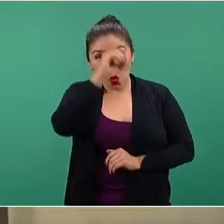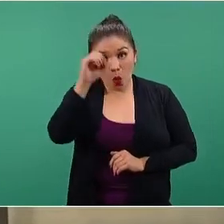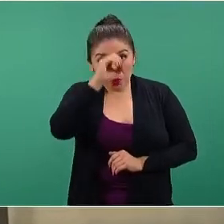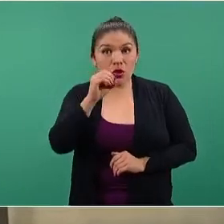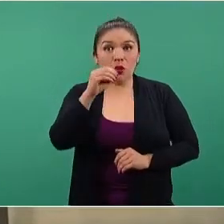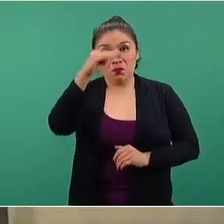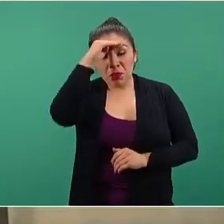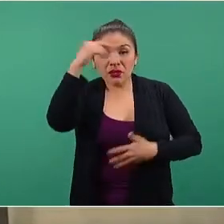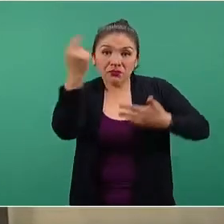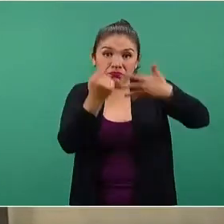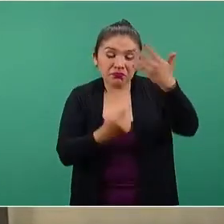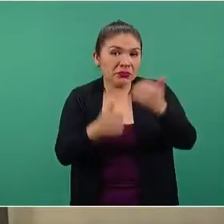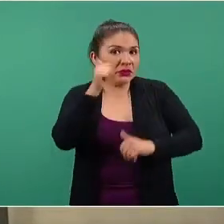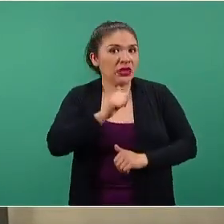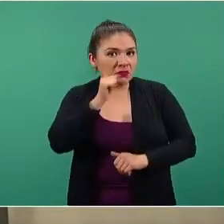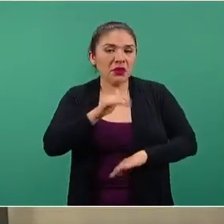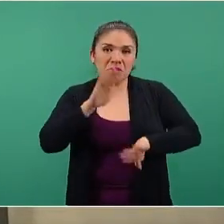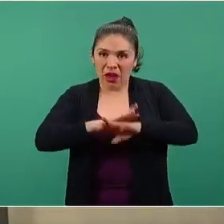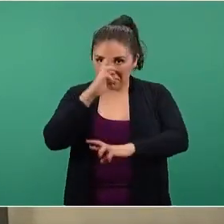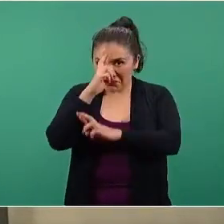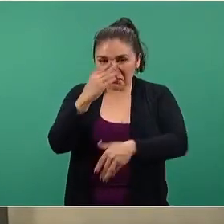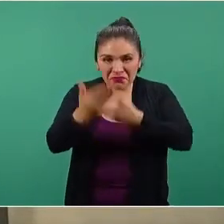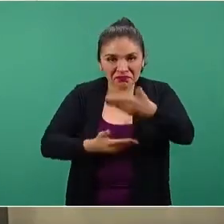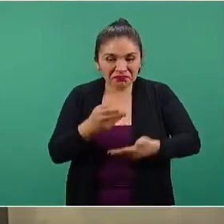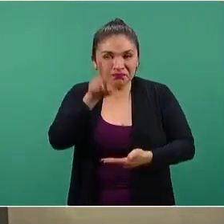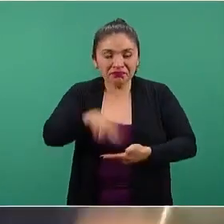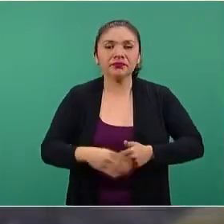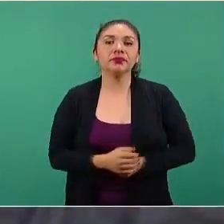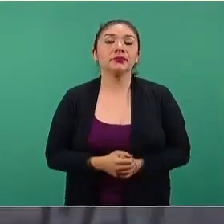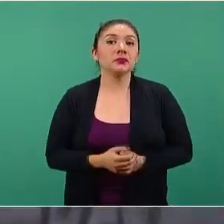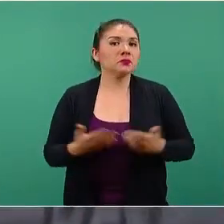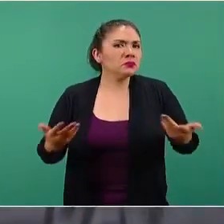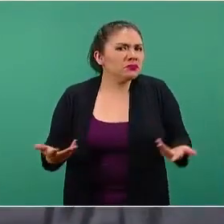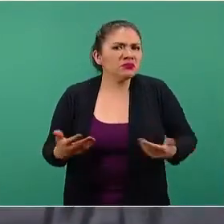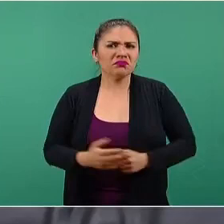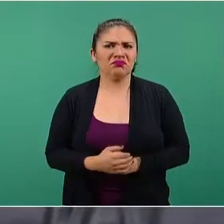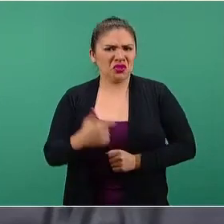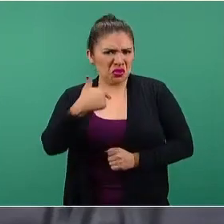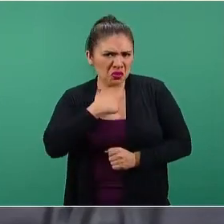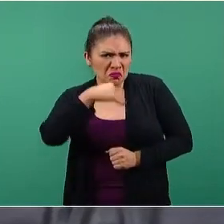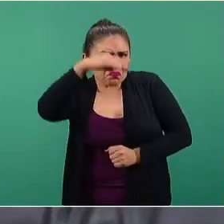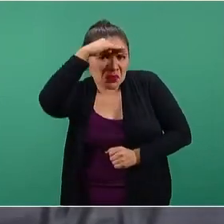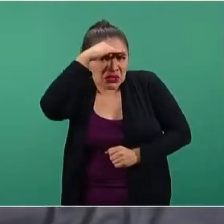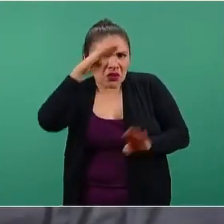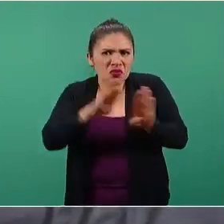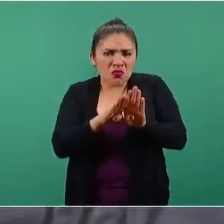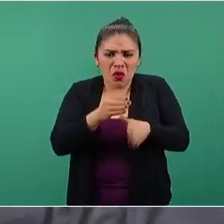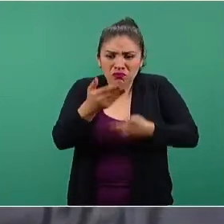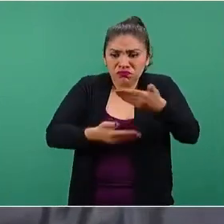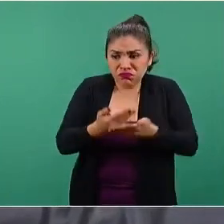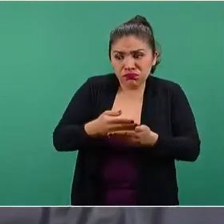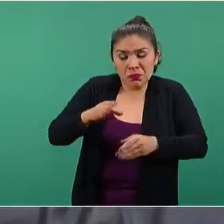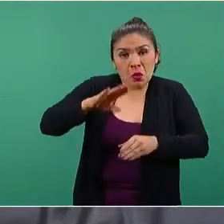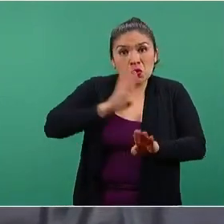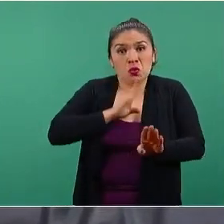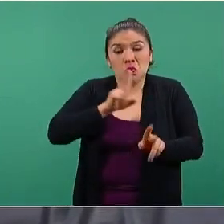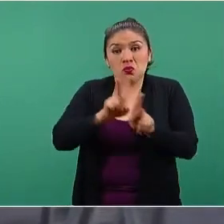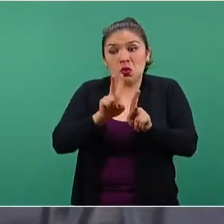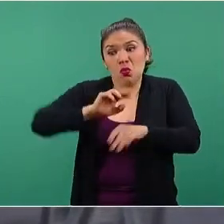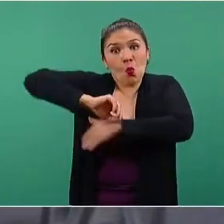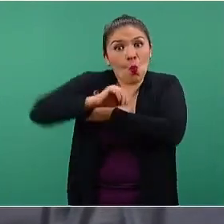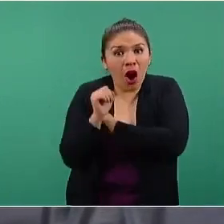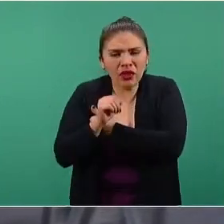sus consideraciones, siempre muy respetables. Desde luego no tenemos ningún inconveniente en compartir toda la información que sea